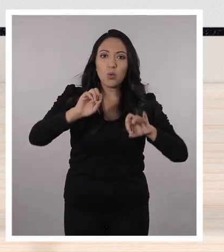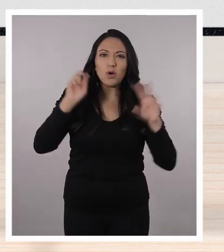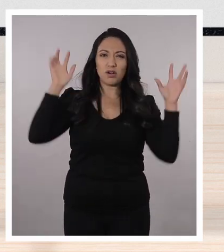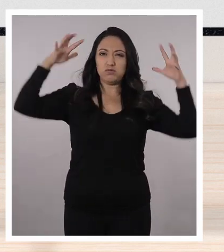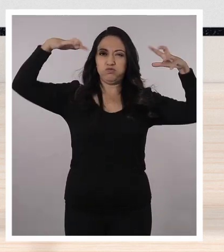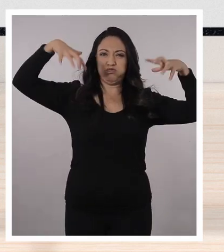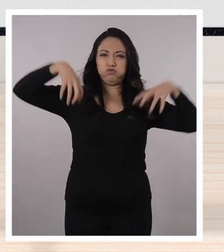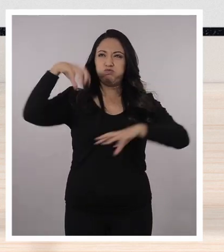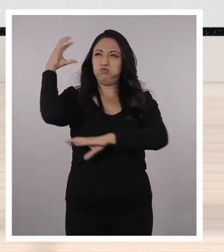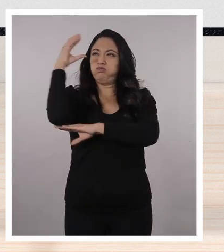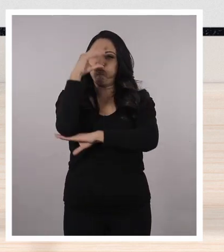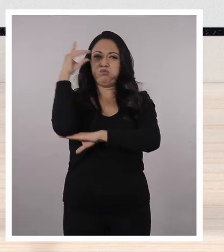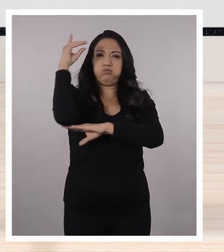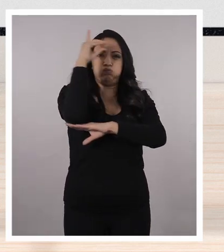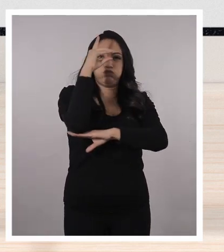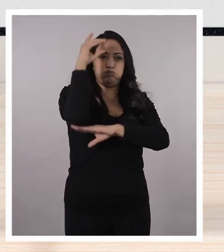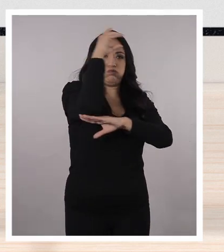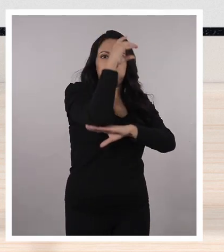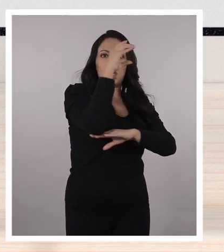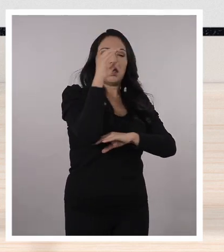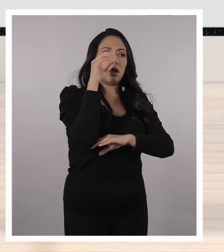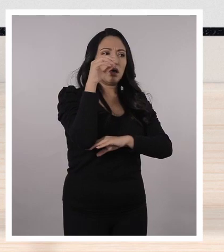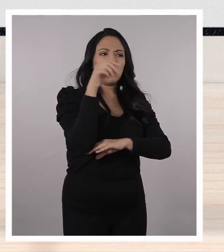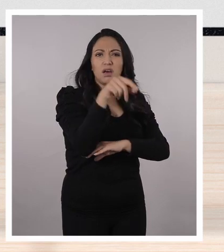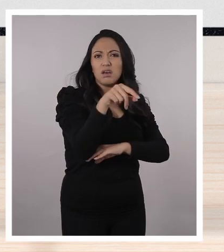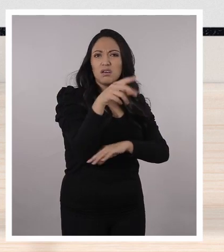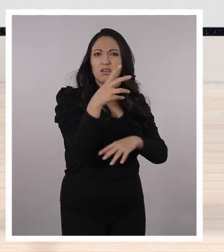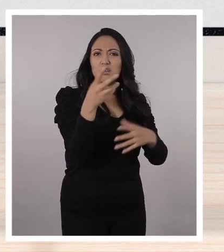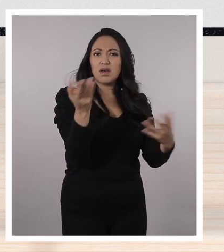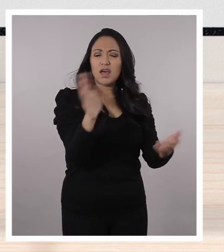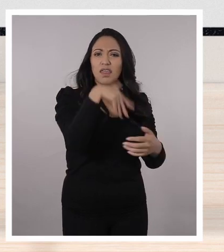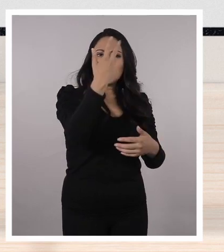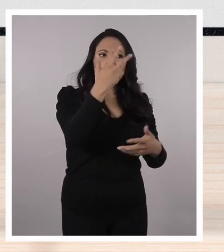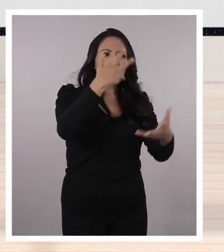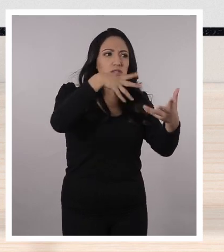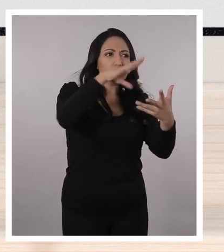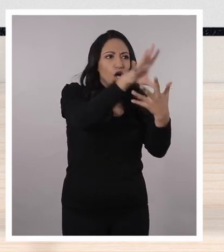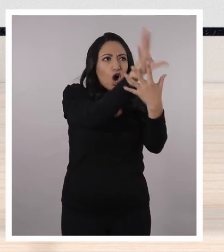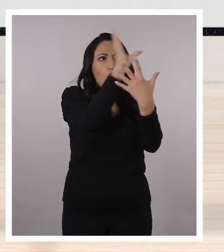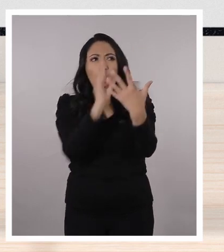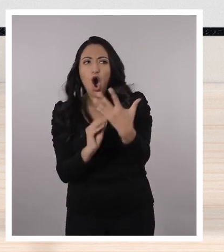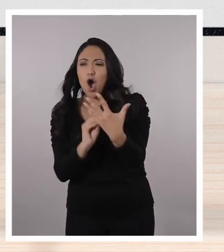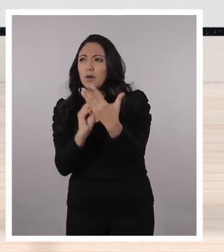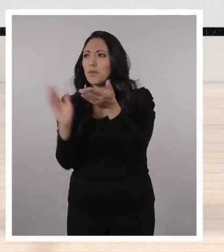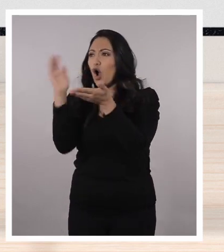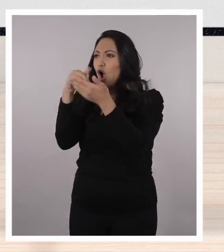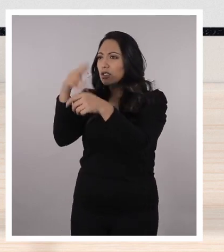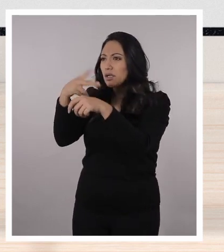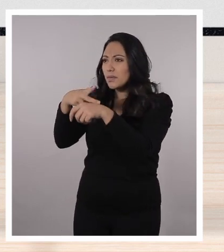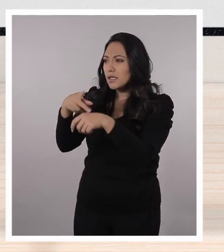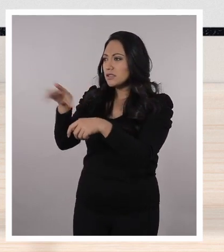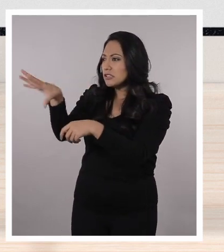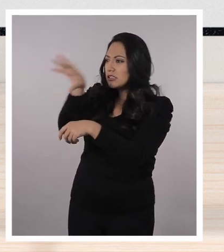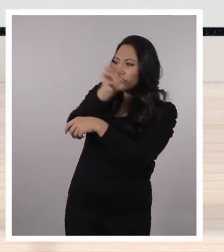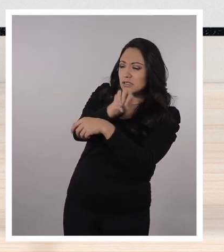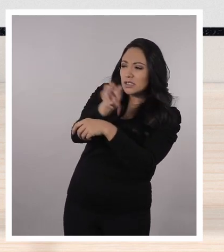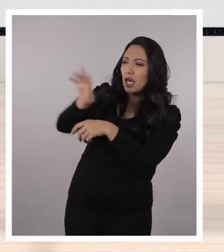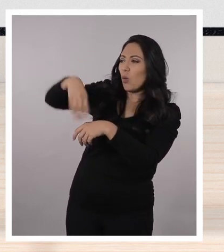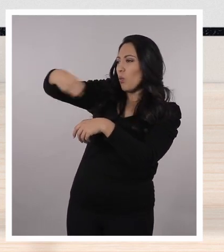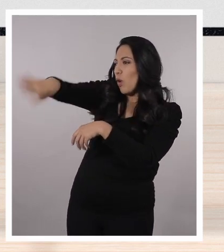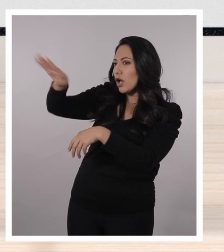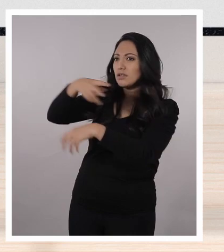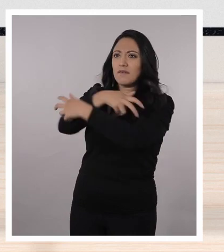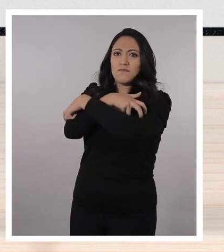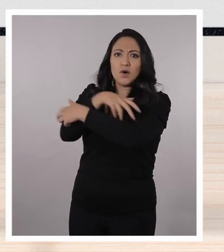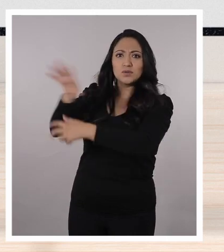descubren dinosaurios. Además que luego vuelven a reproducir los dinosaurios porque encontraron un fósil